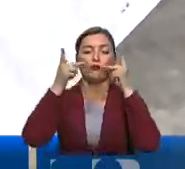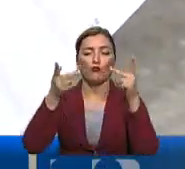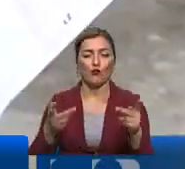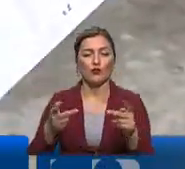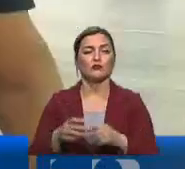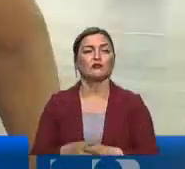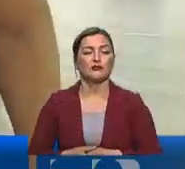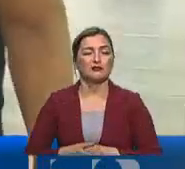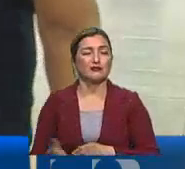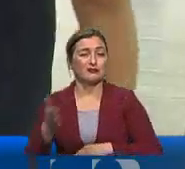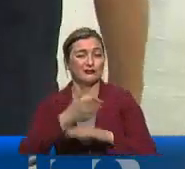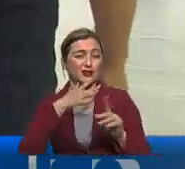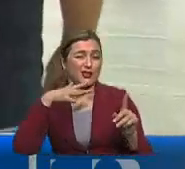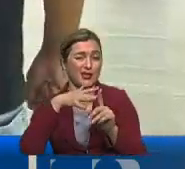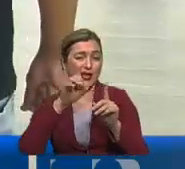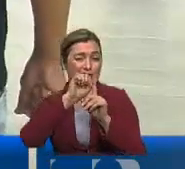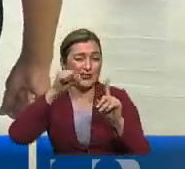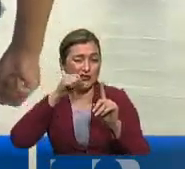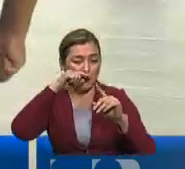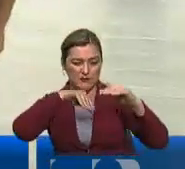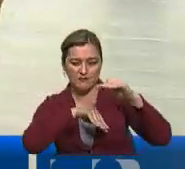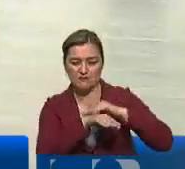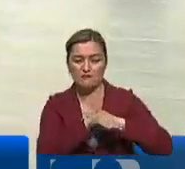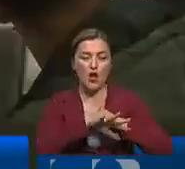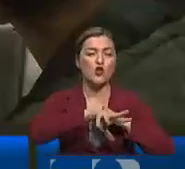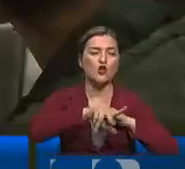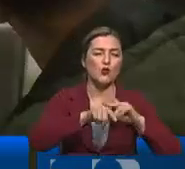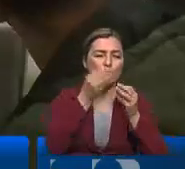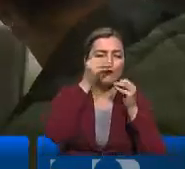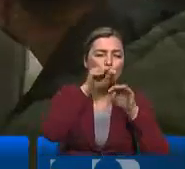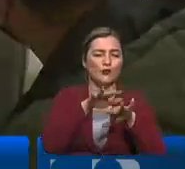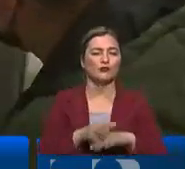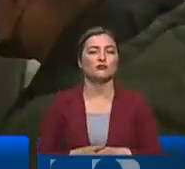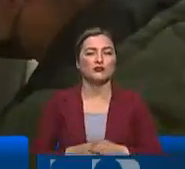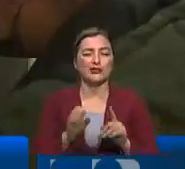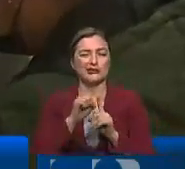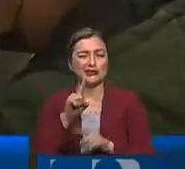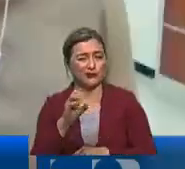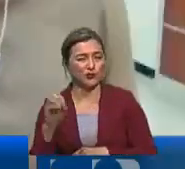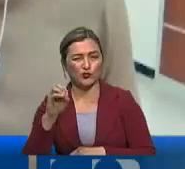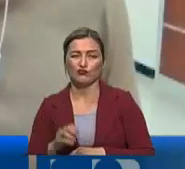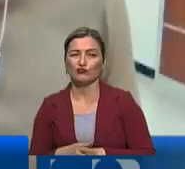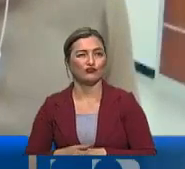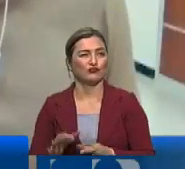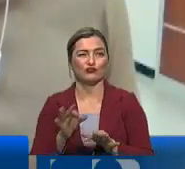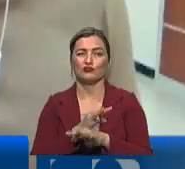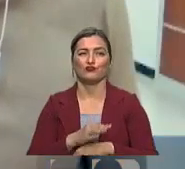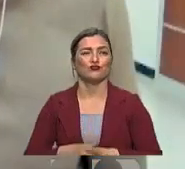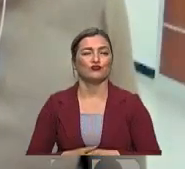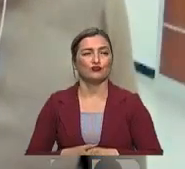de la manipulación que sufrieron en su sistema. Pero este sistema todavía no está restablecido al 100%. El sistema